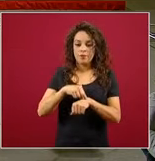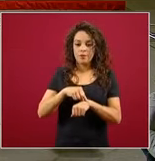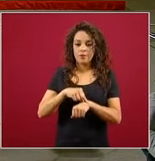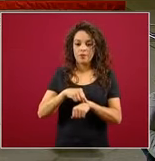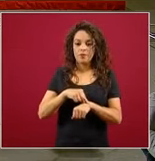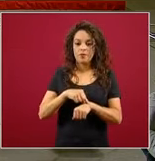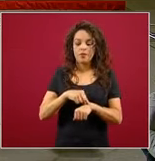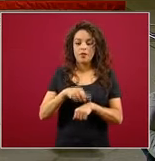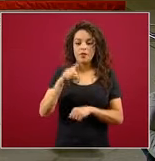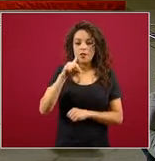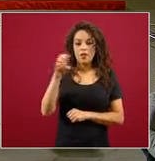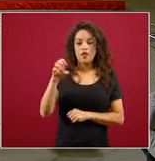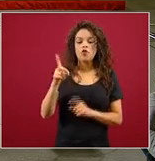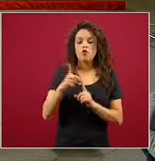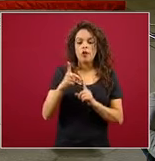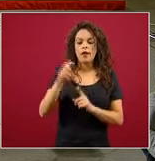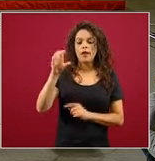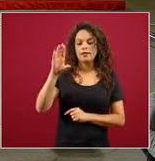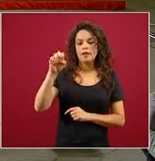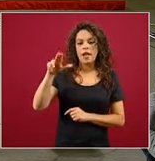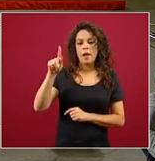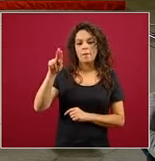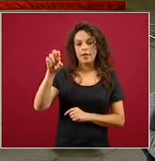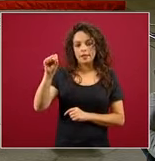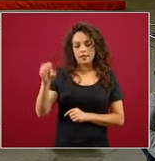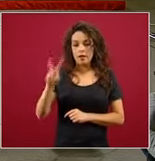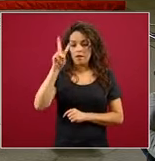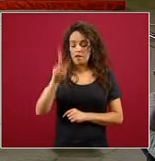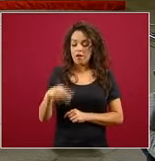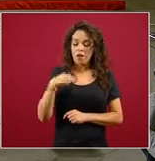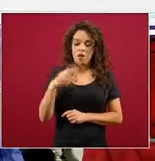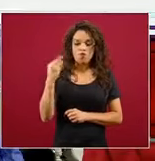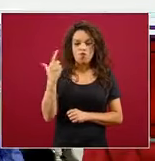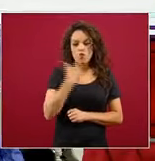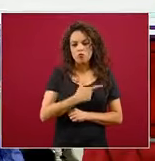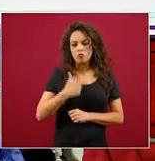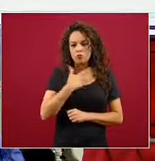Senaprece, y me da un enorme gusto el poder